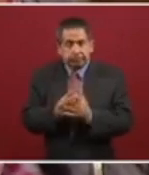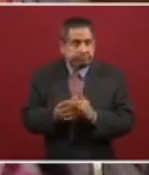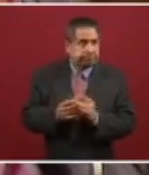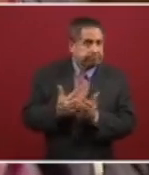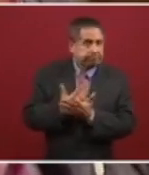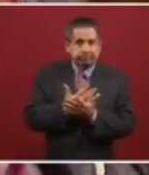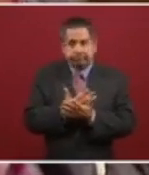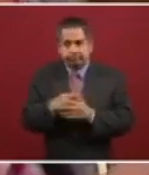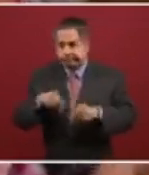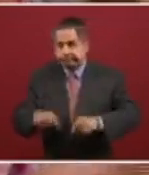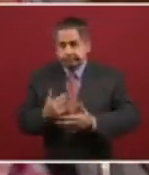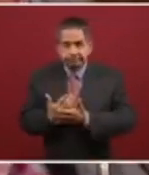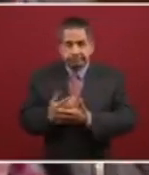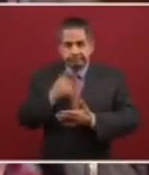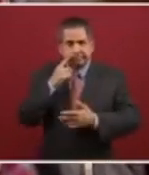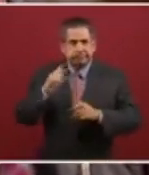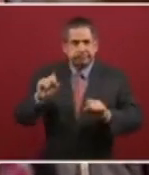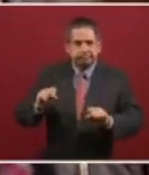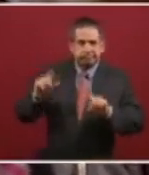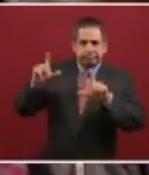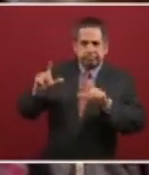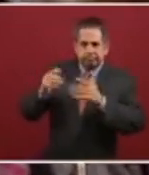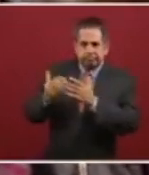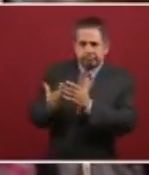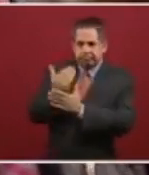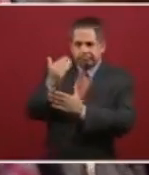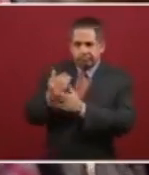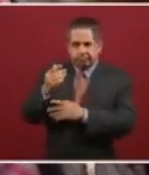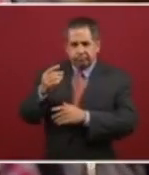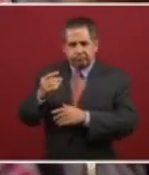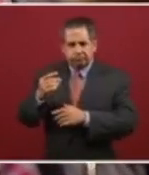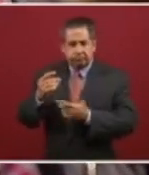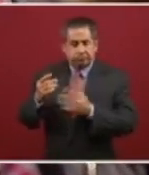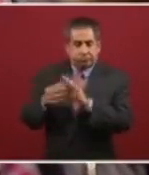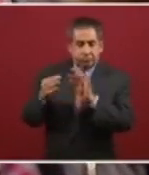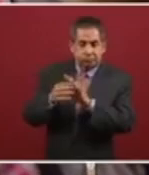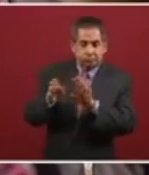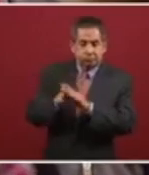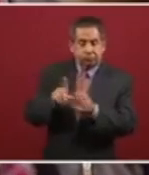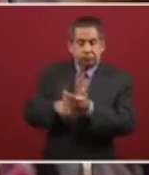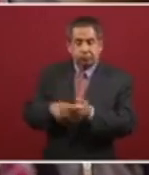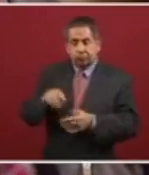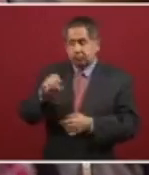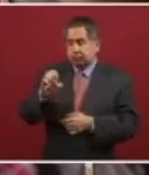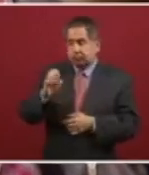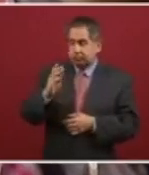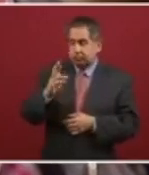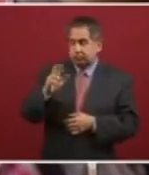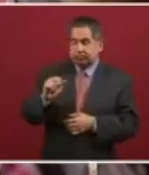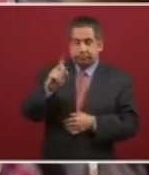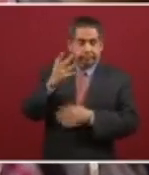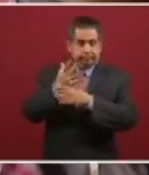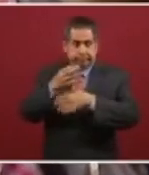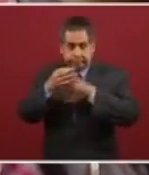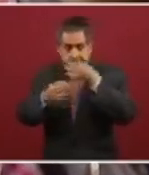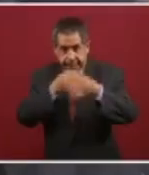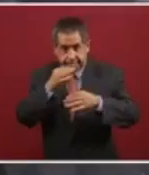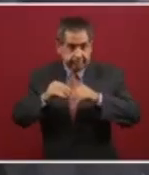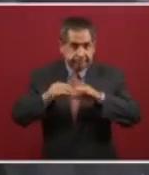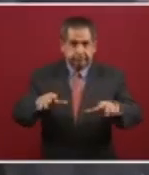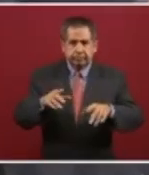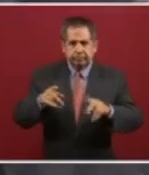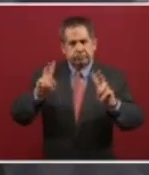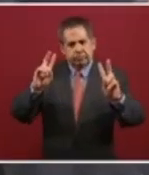expectativa aquí la mañanera o morninguera, como le llama Marcelo Ebrard, sobre el